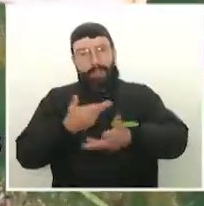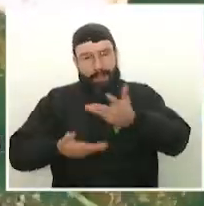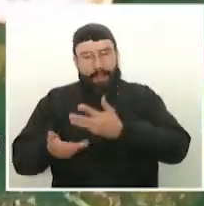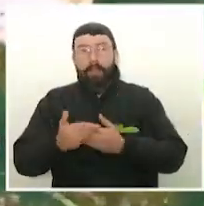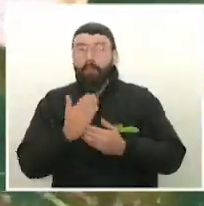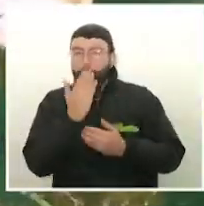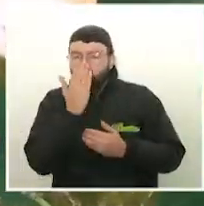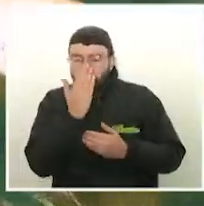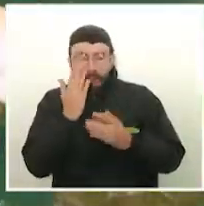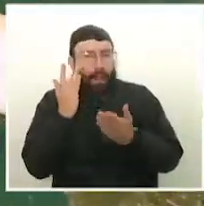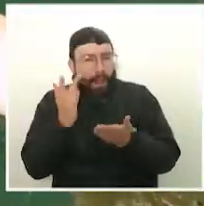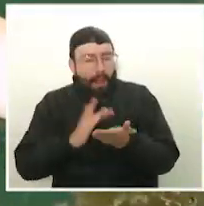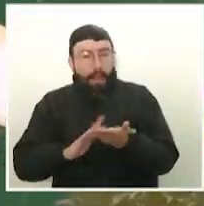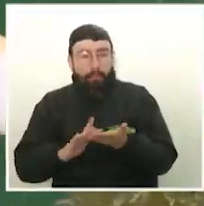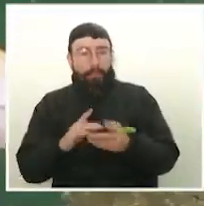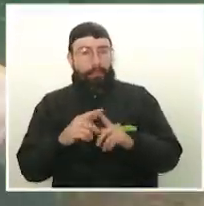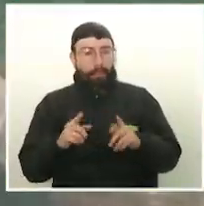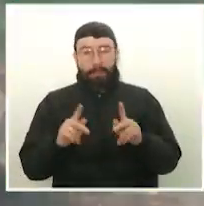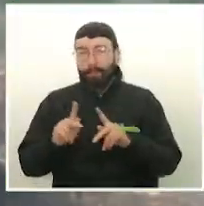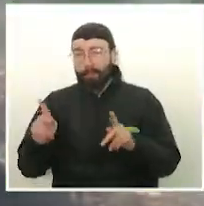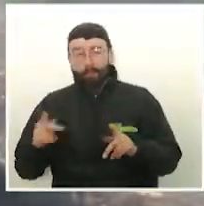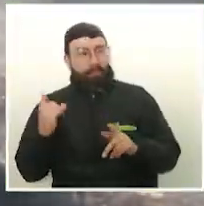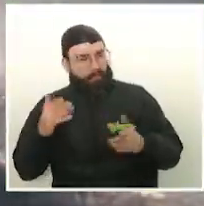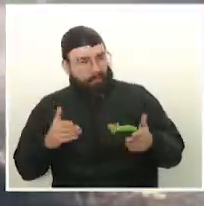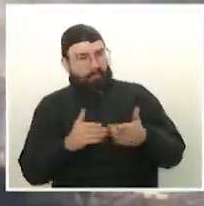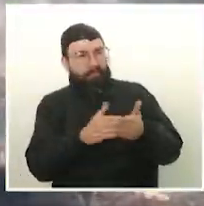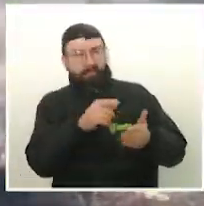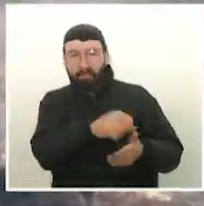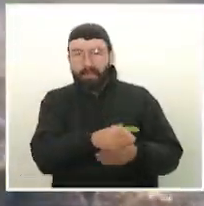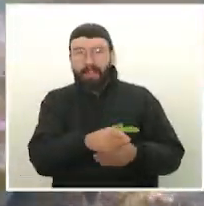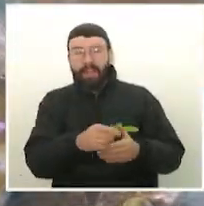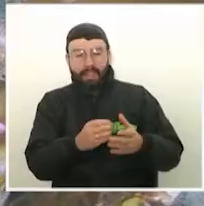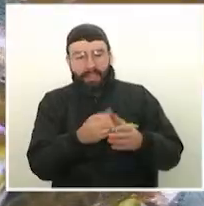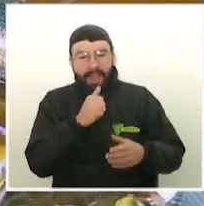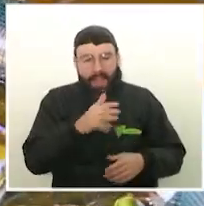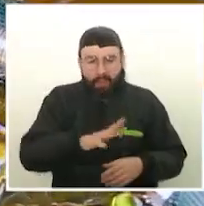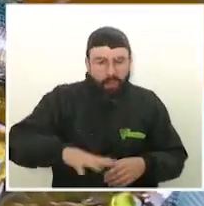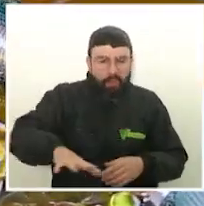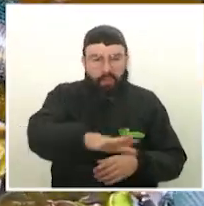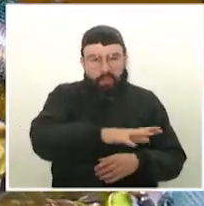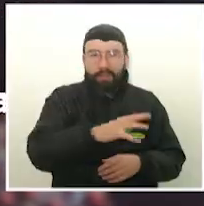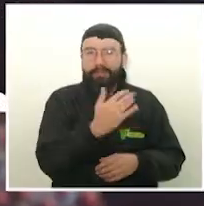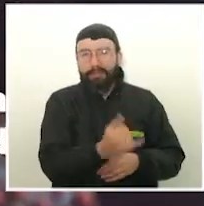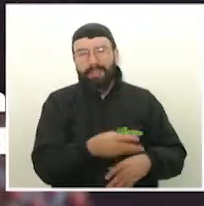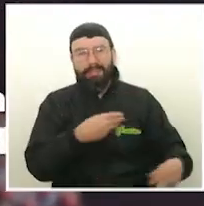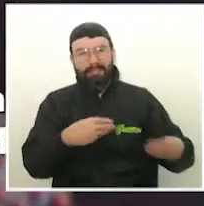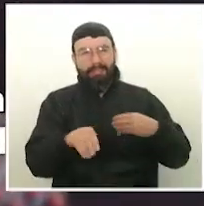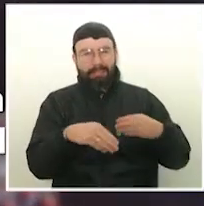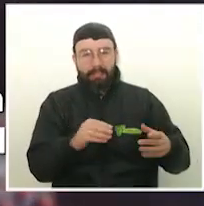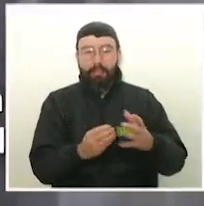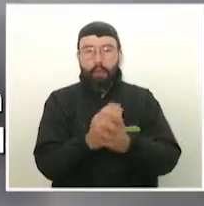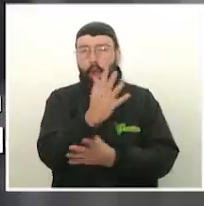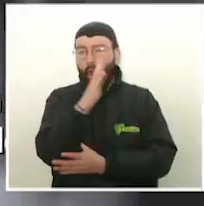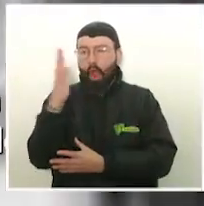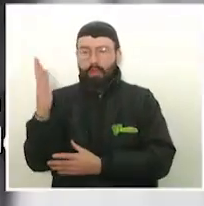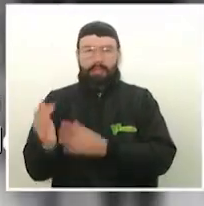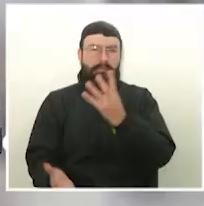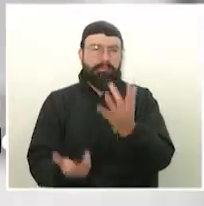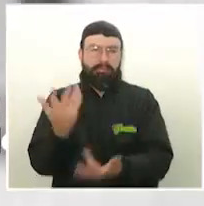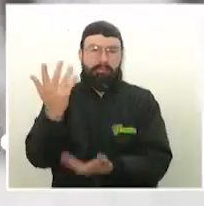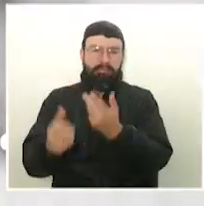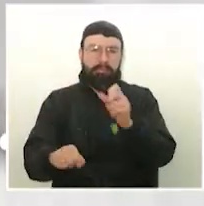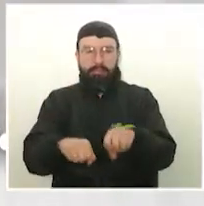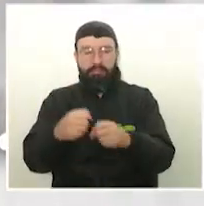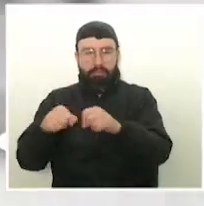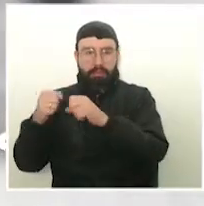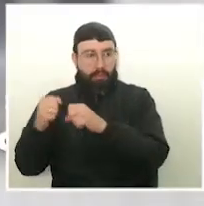embargo, por la acción humana, los océanos se llenan de plástico, y los bosques arden. Y la pandemia